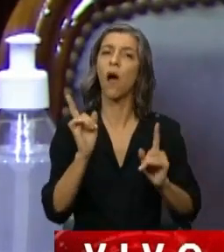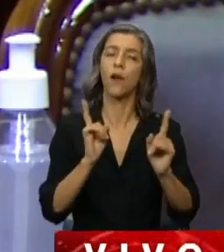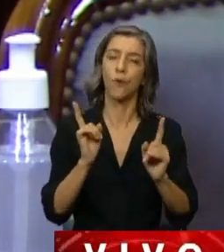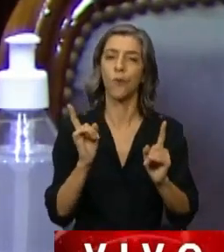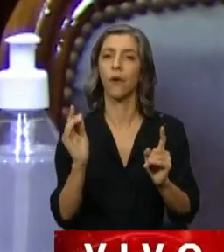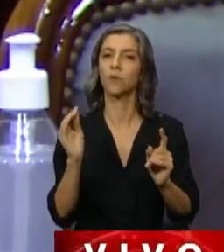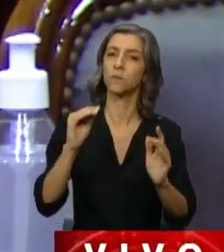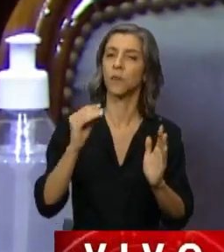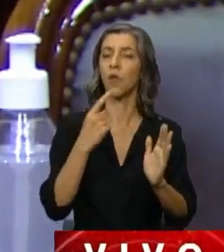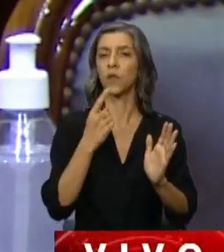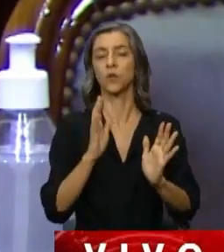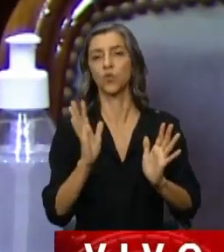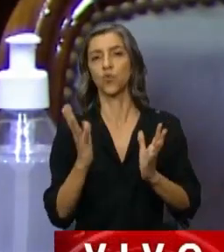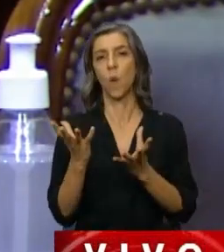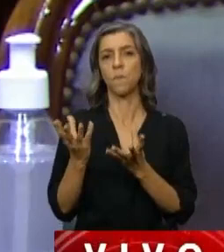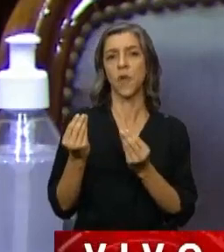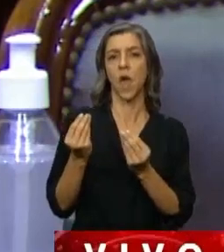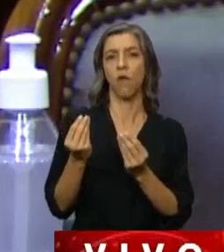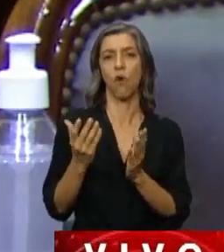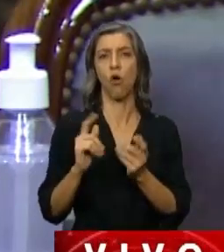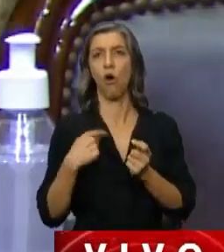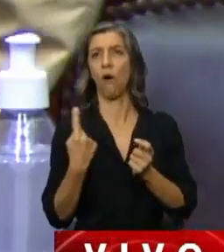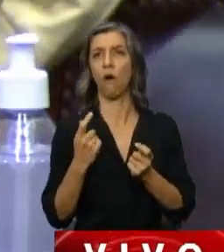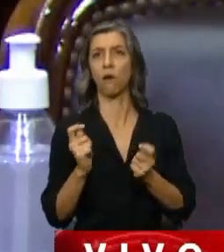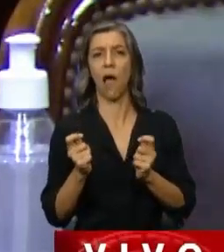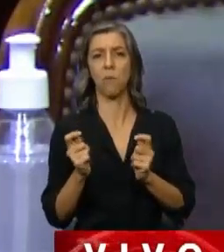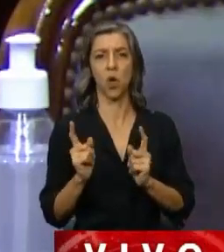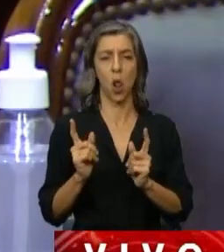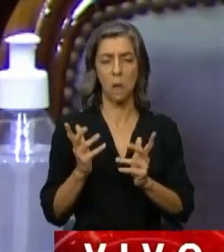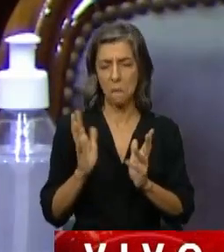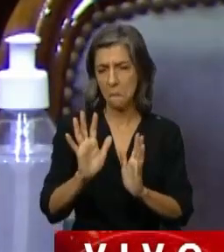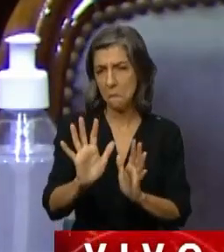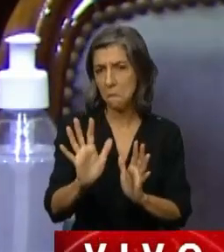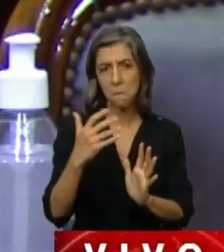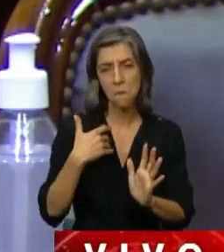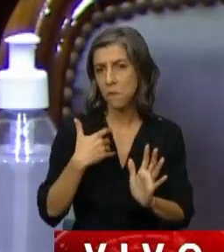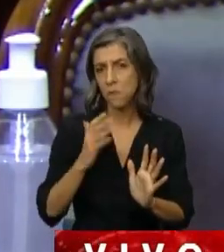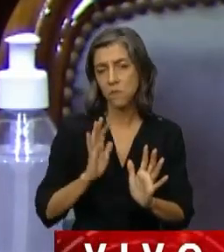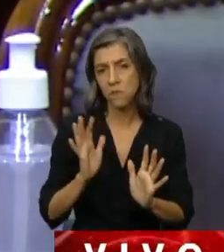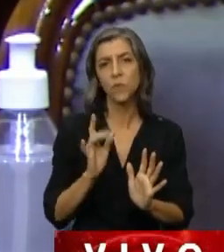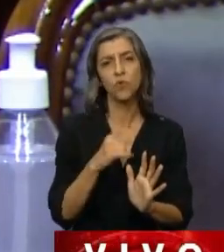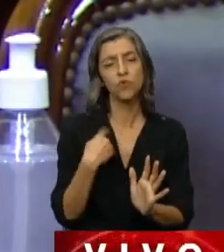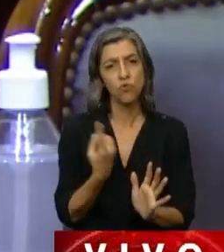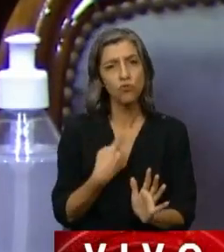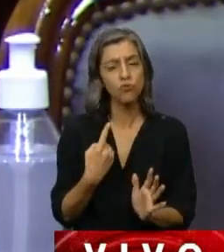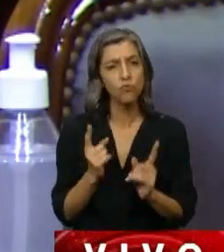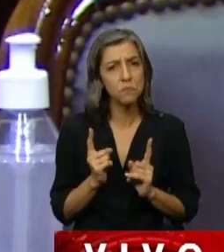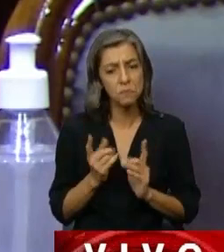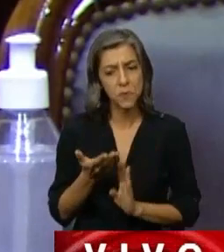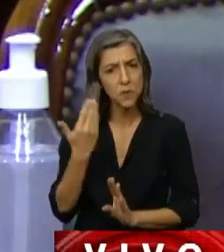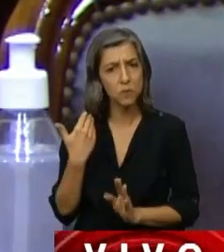como que tenemos miedo al cambio somos nosotros los que hemos propuesto